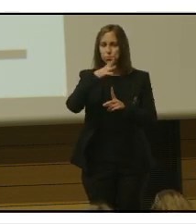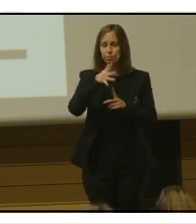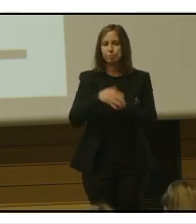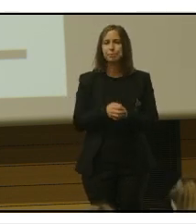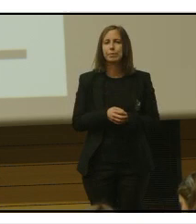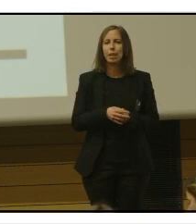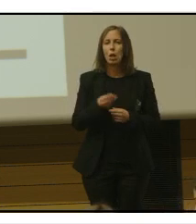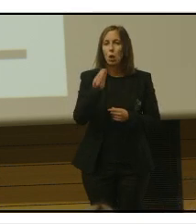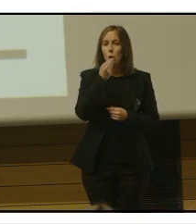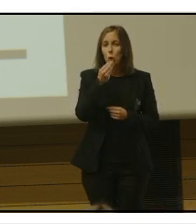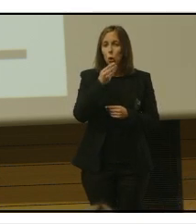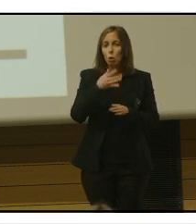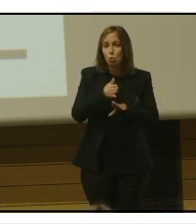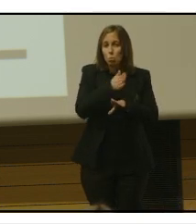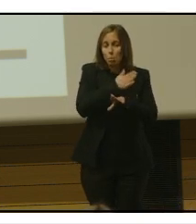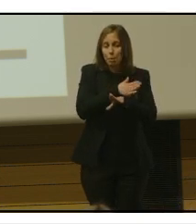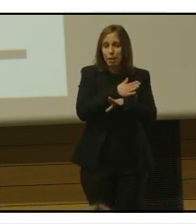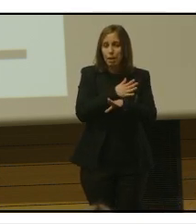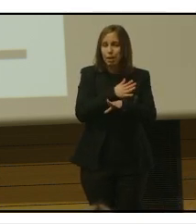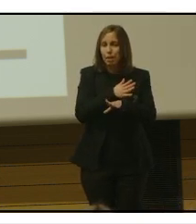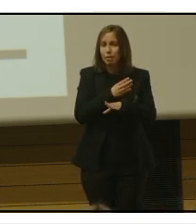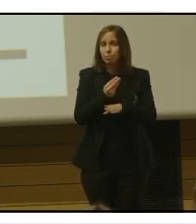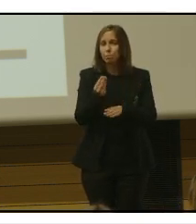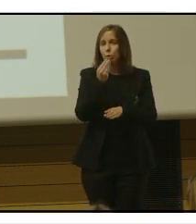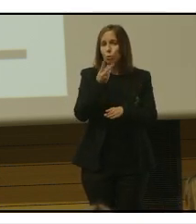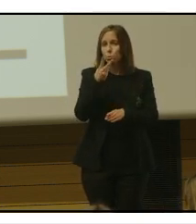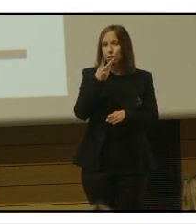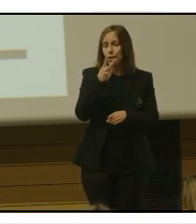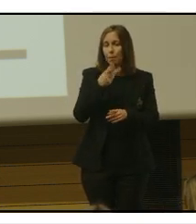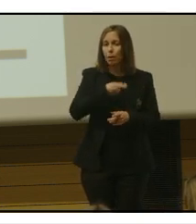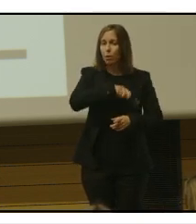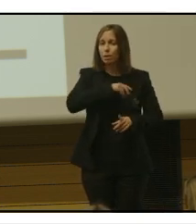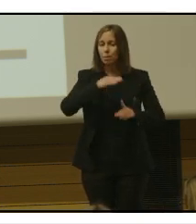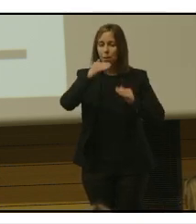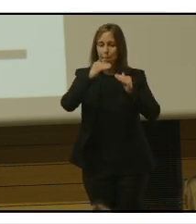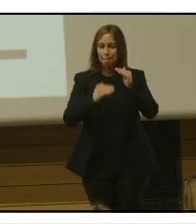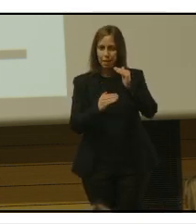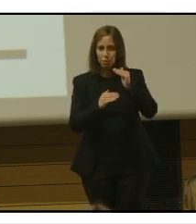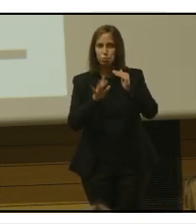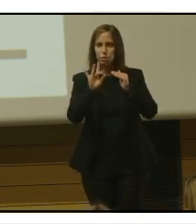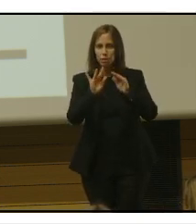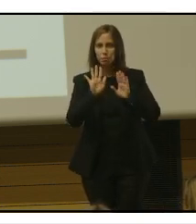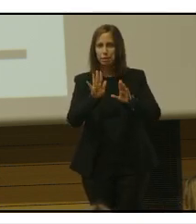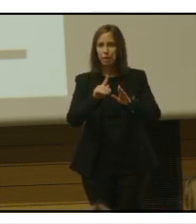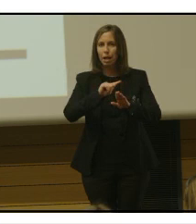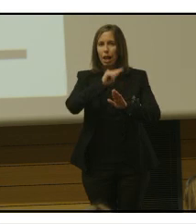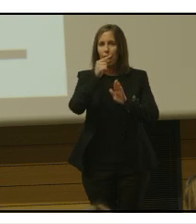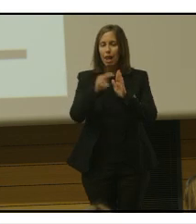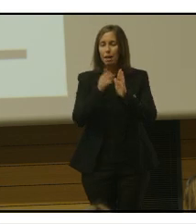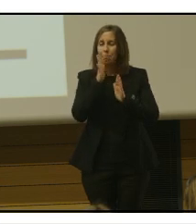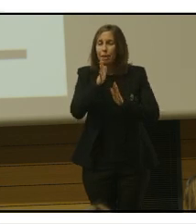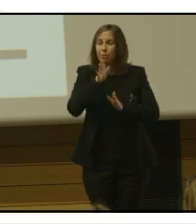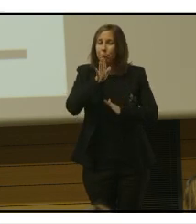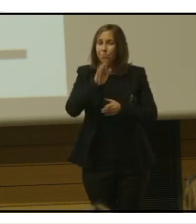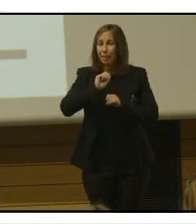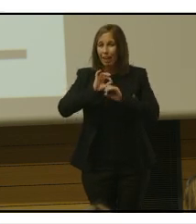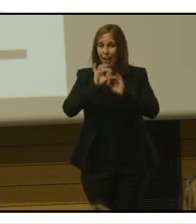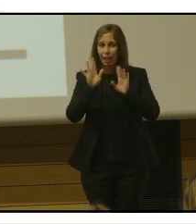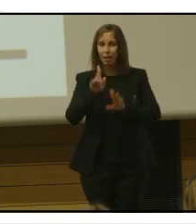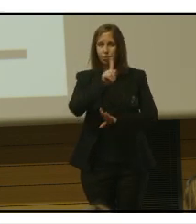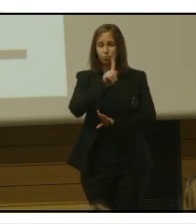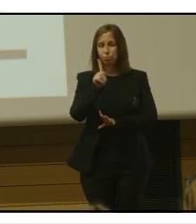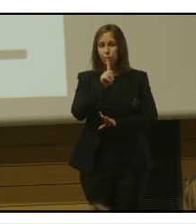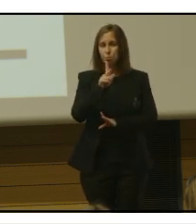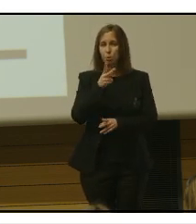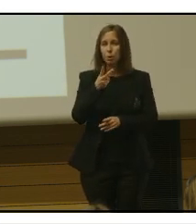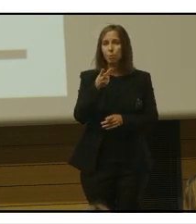prevalencias de consumo. Es cierto que la prevalencia de consumo de tabaco en España está disminuyendo. El impacto de las leyes no está claro, porque la prevalencia de consumo de